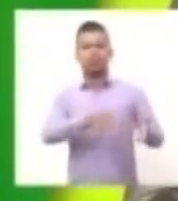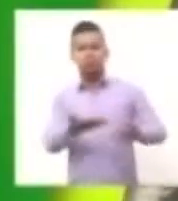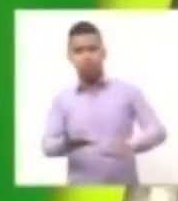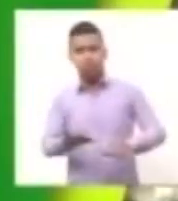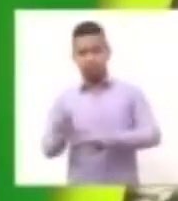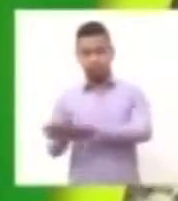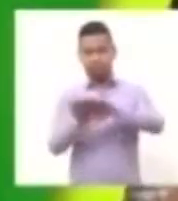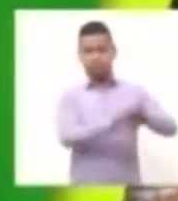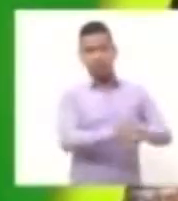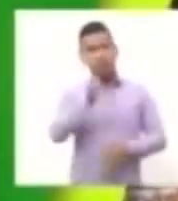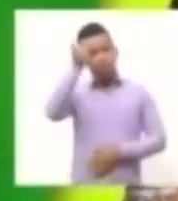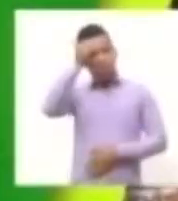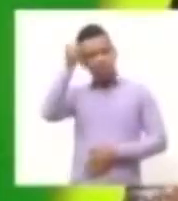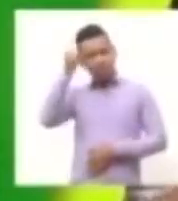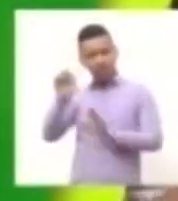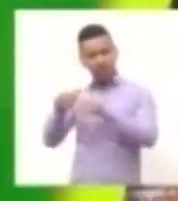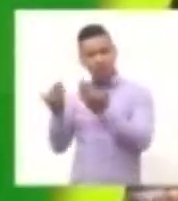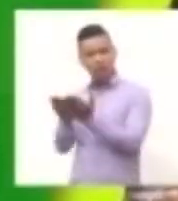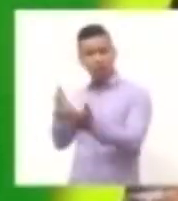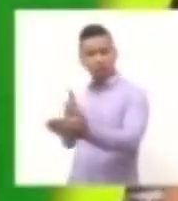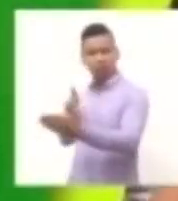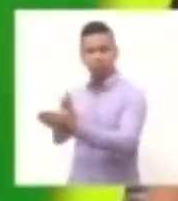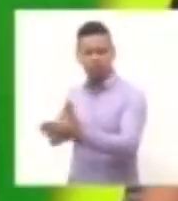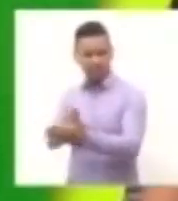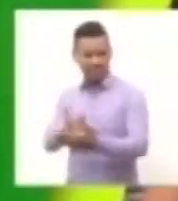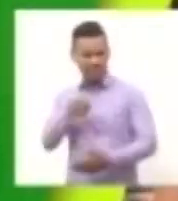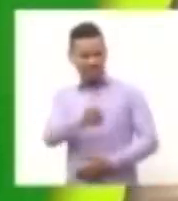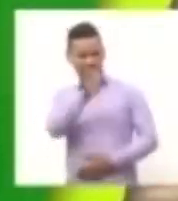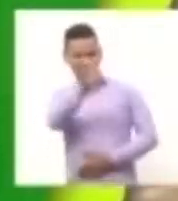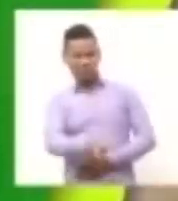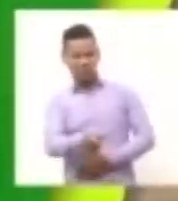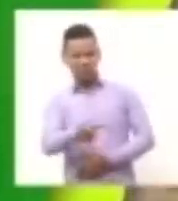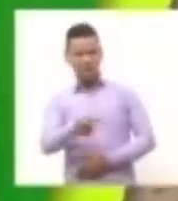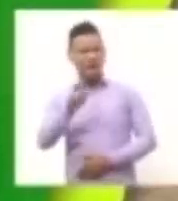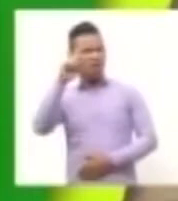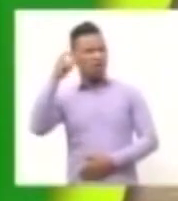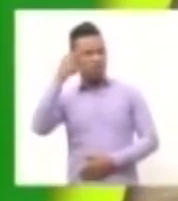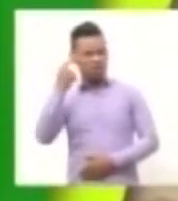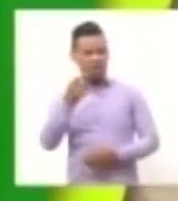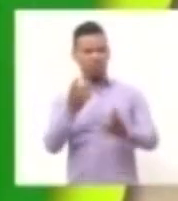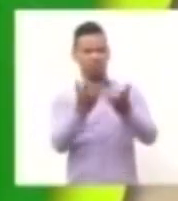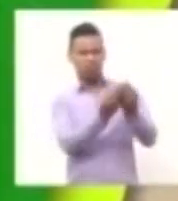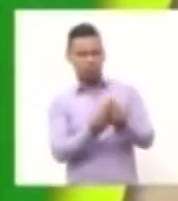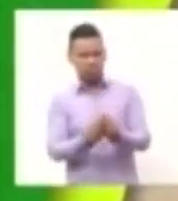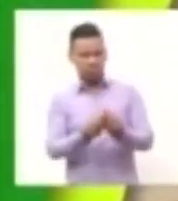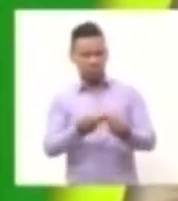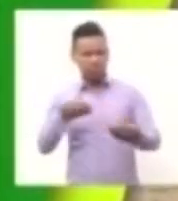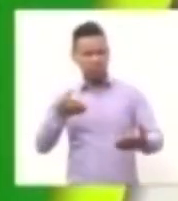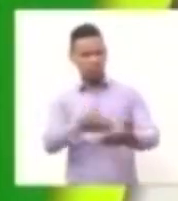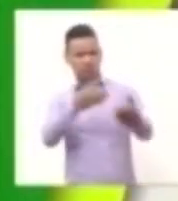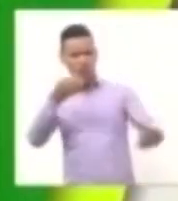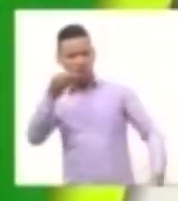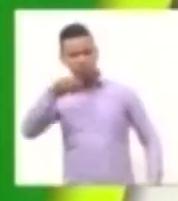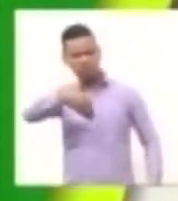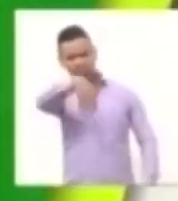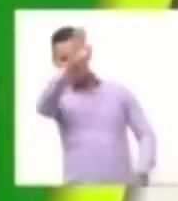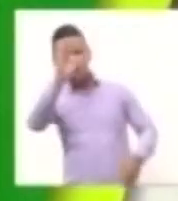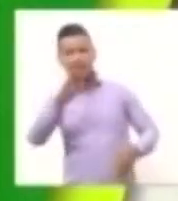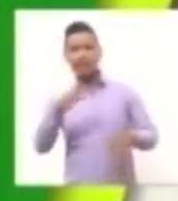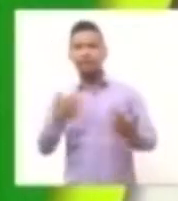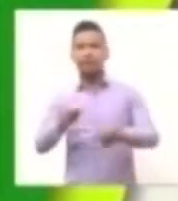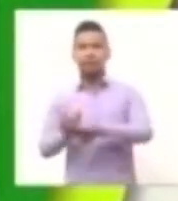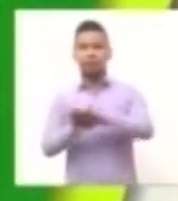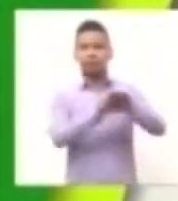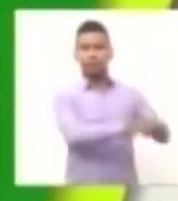La Hacienda rechazan actitud hostil del concejal Carlos Rojano y defienden la institución como reserva natural. Reo que asistía